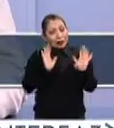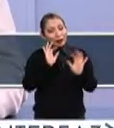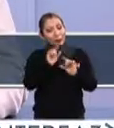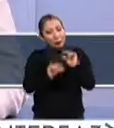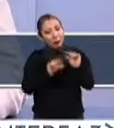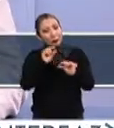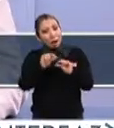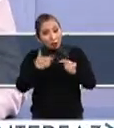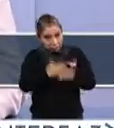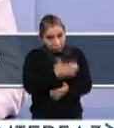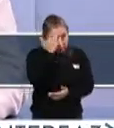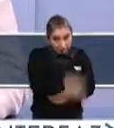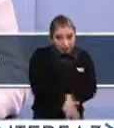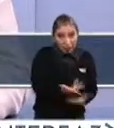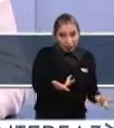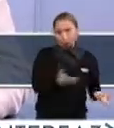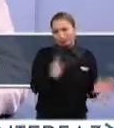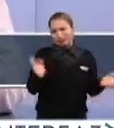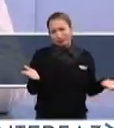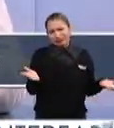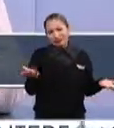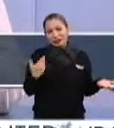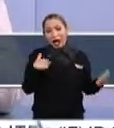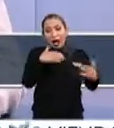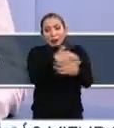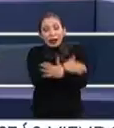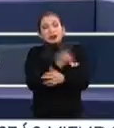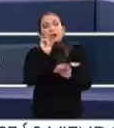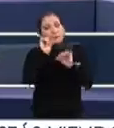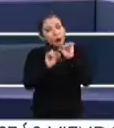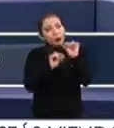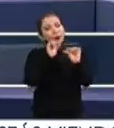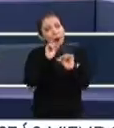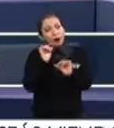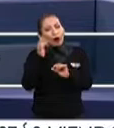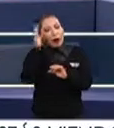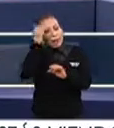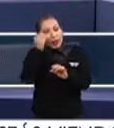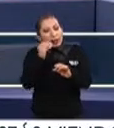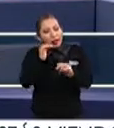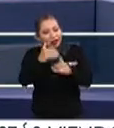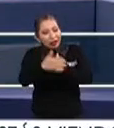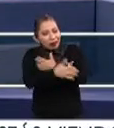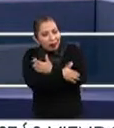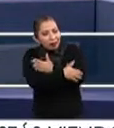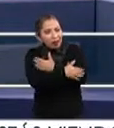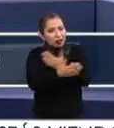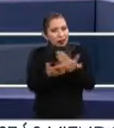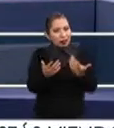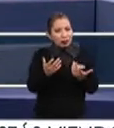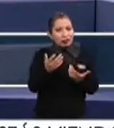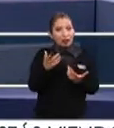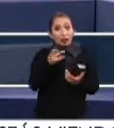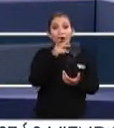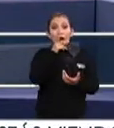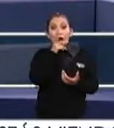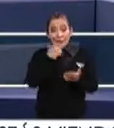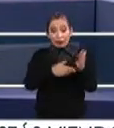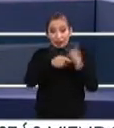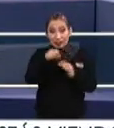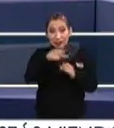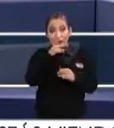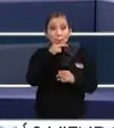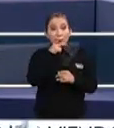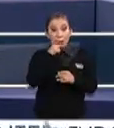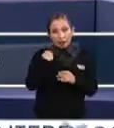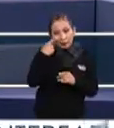abrazar. Nadie nace sabiendo. Exacto, no sé abrazar, pues en el proceso. Y el taller de paternidad nos ha servido en ese